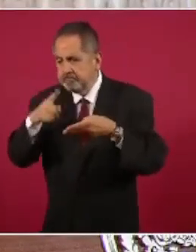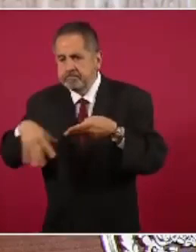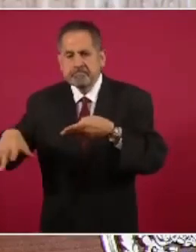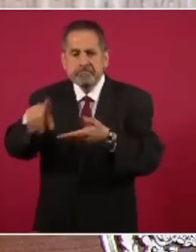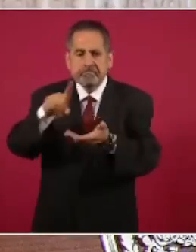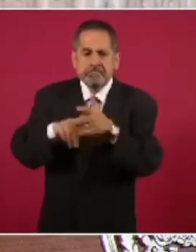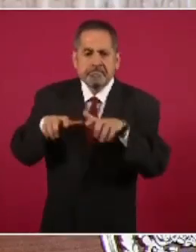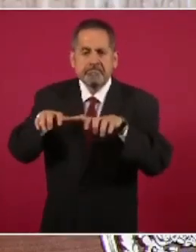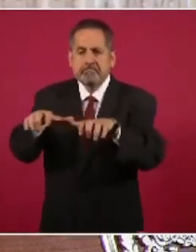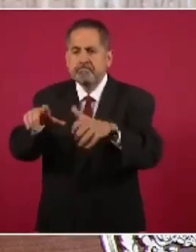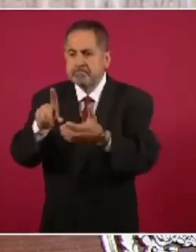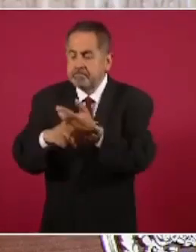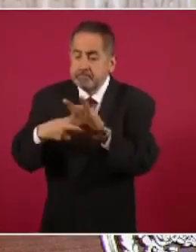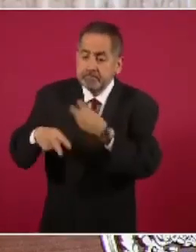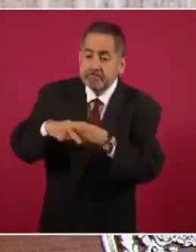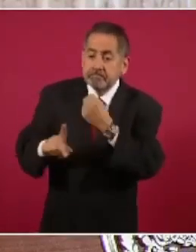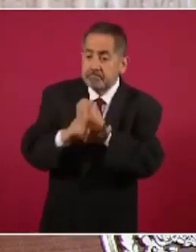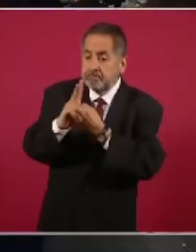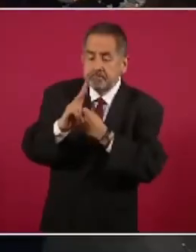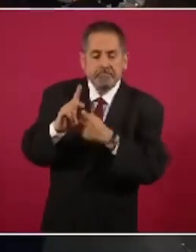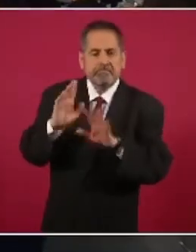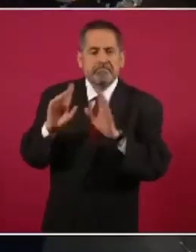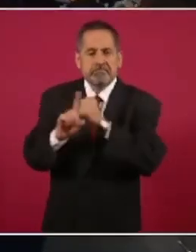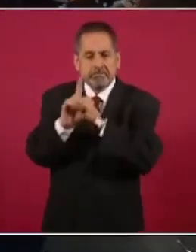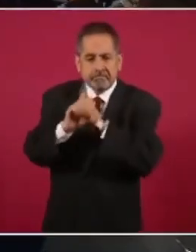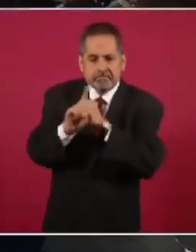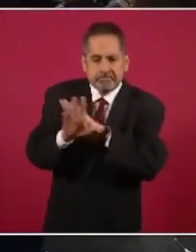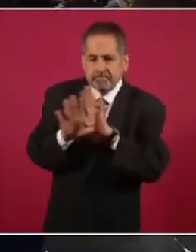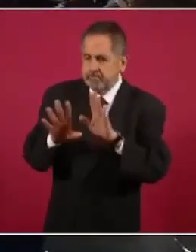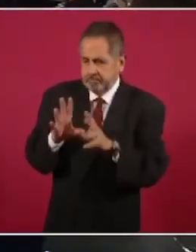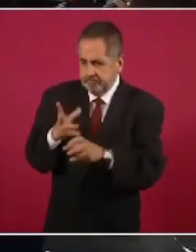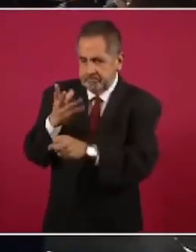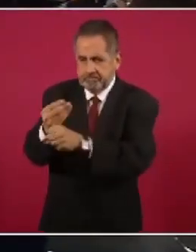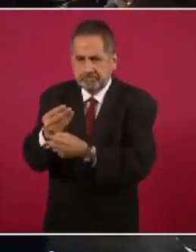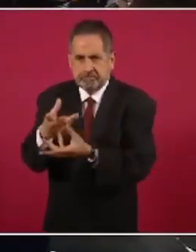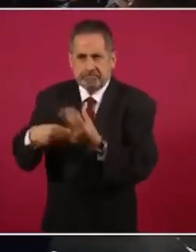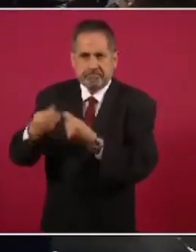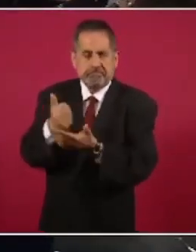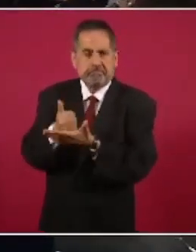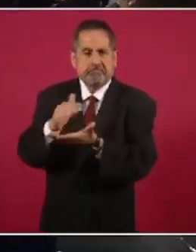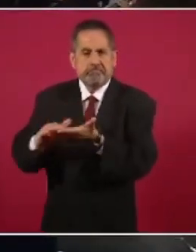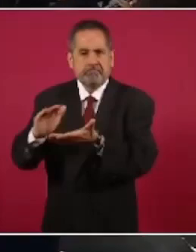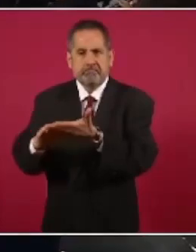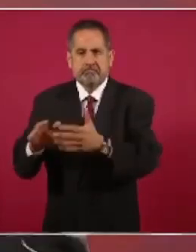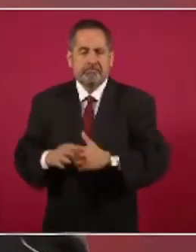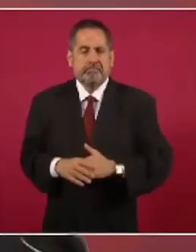que originan la violencia. Pero de todas maneras,